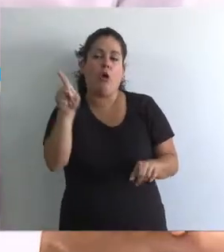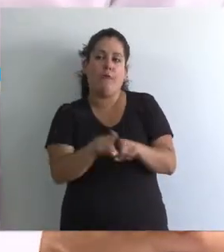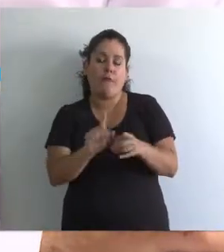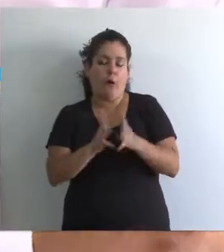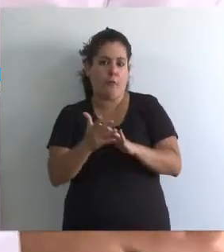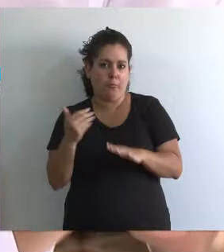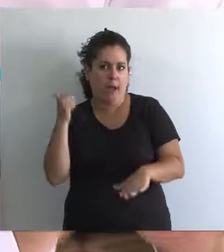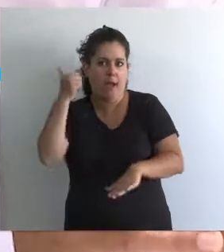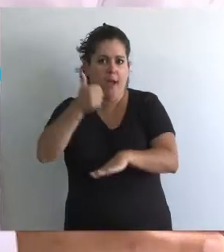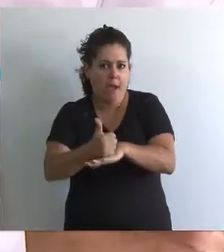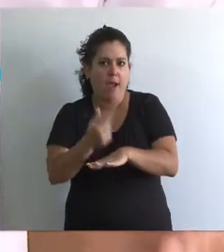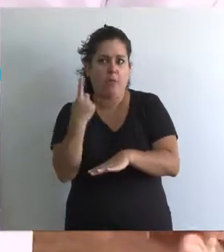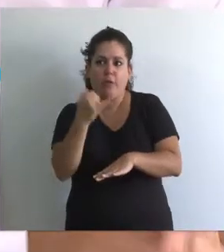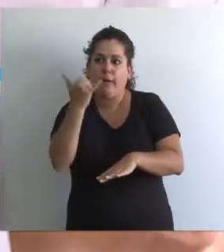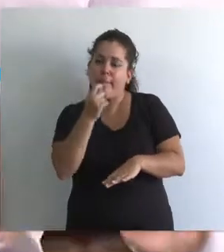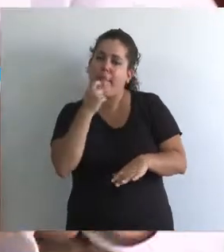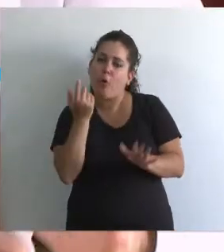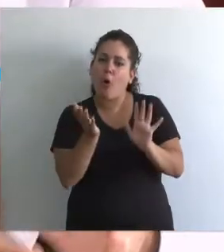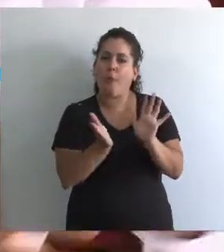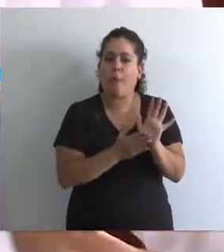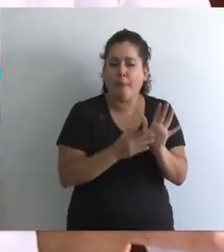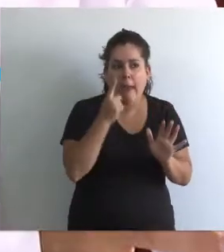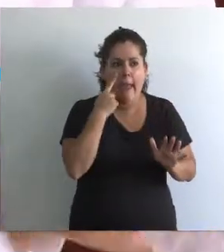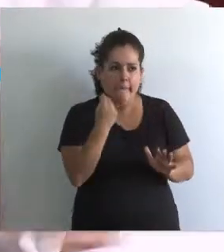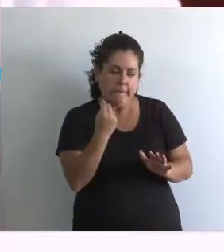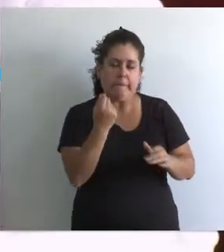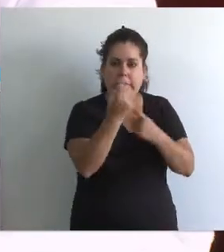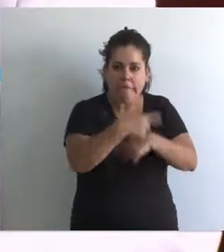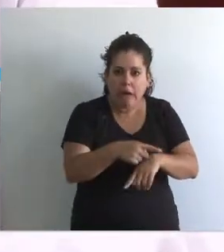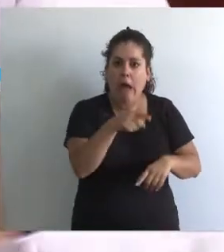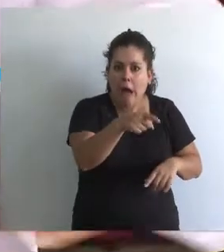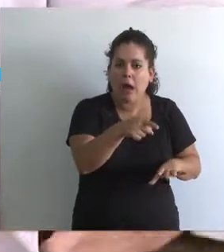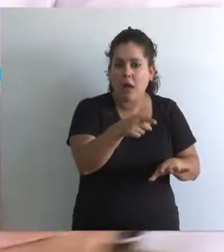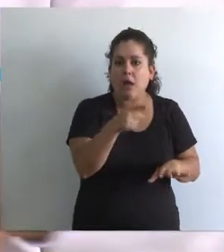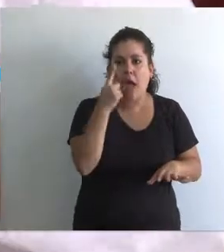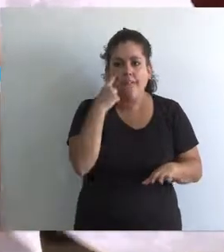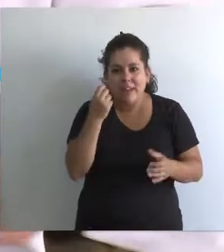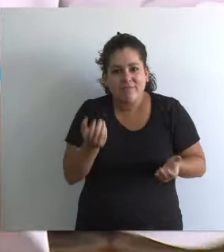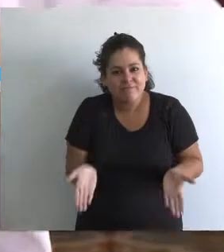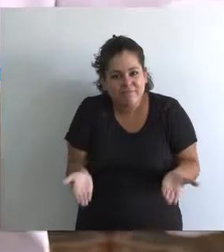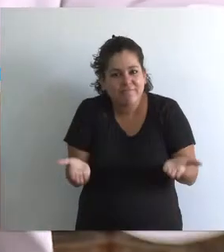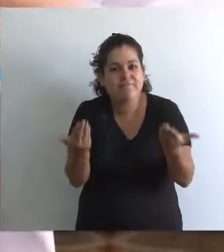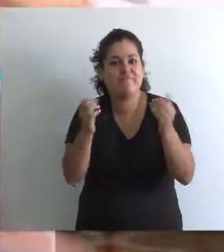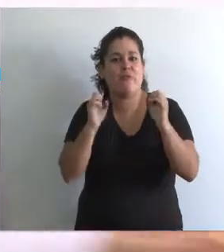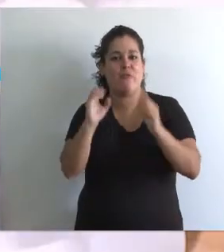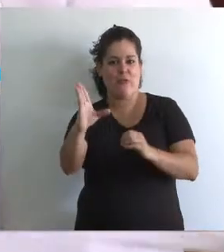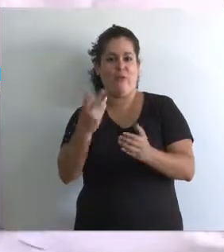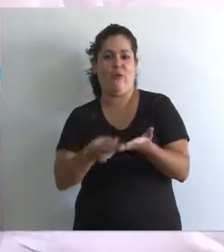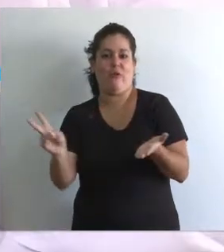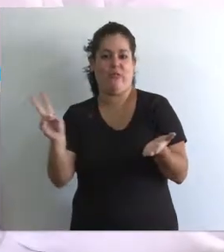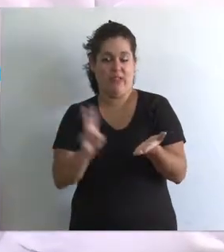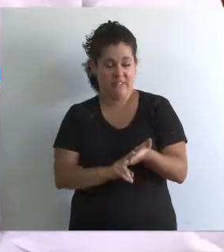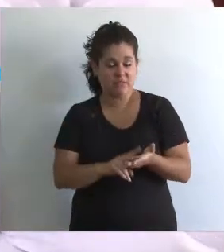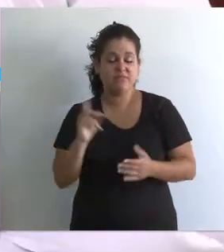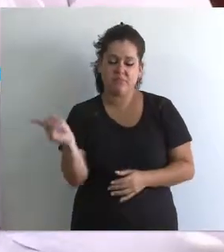las barriadas populares, sobre todo con el empleo, o con la cloaca, o el agua potable, la vivienda popular, aparece con fuerza de nuevo la vitalidad de los